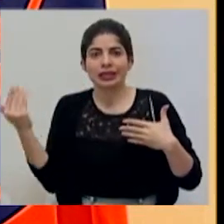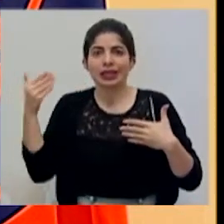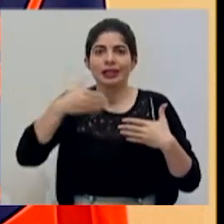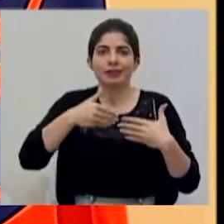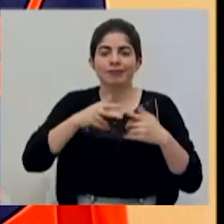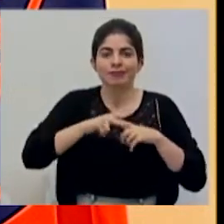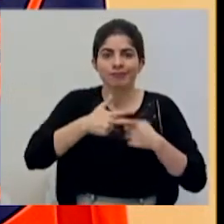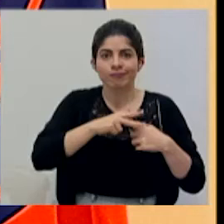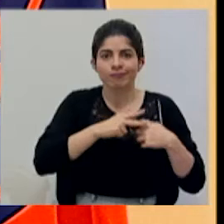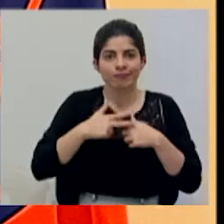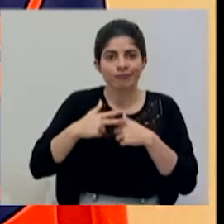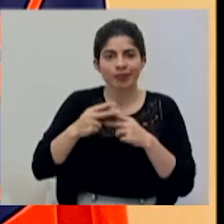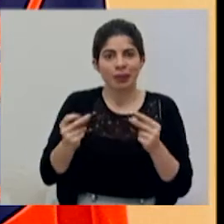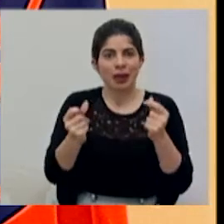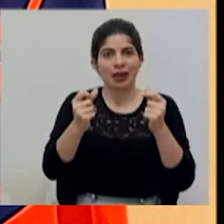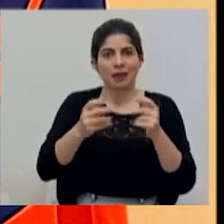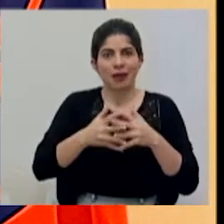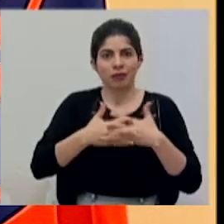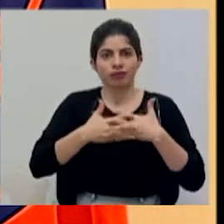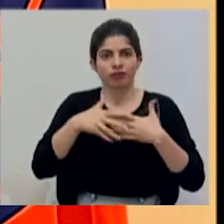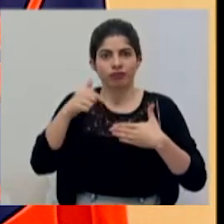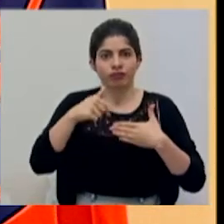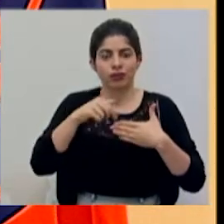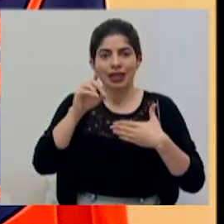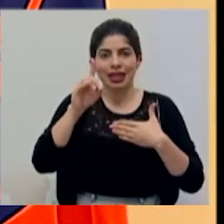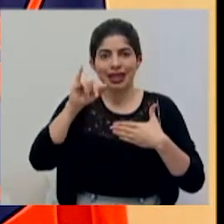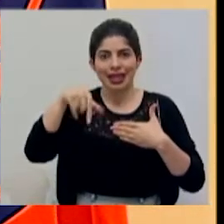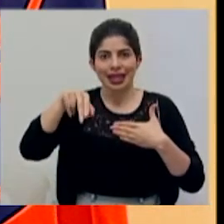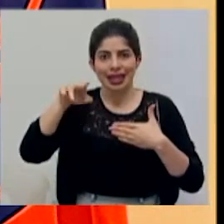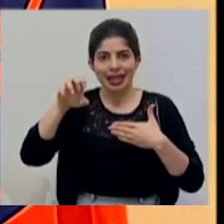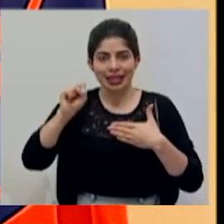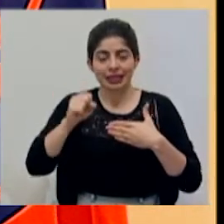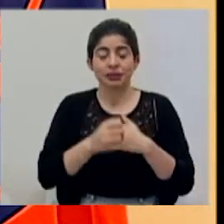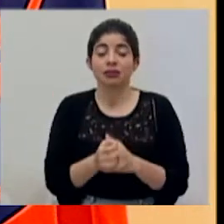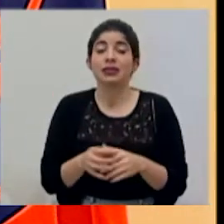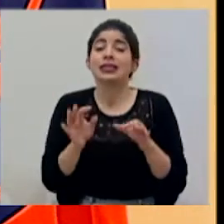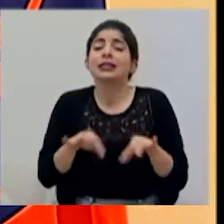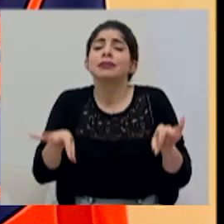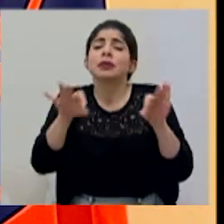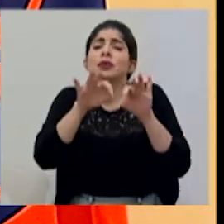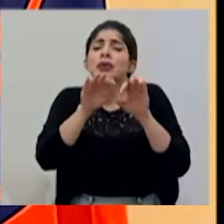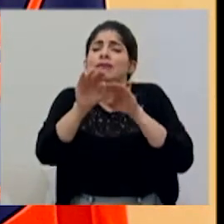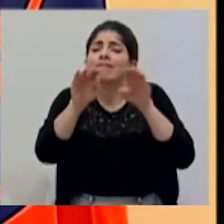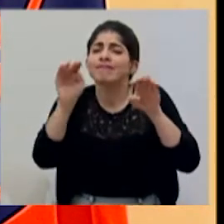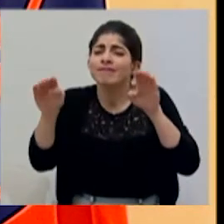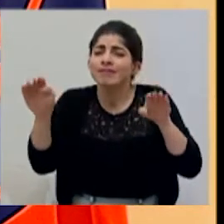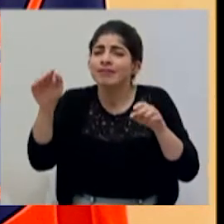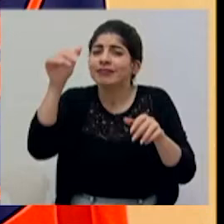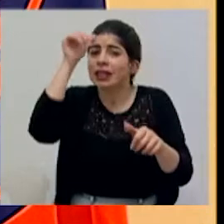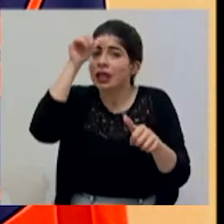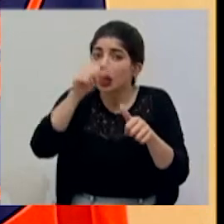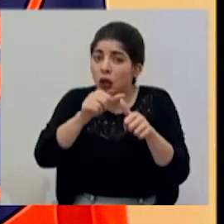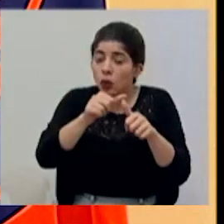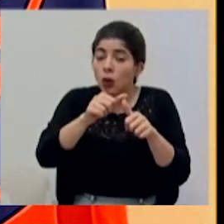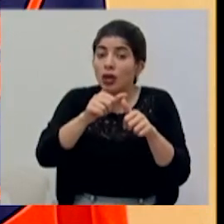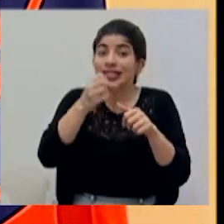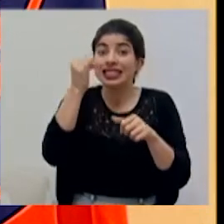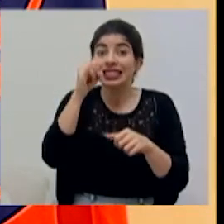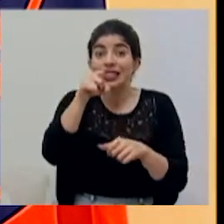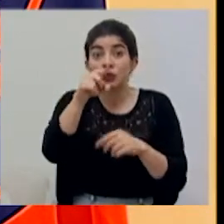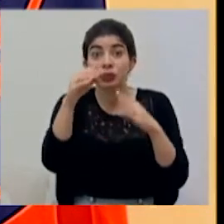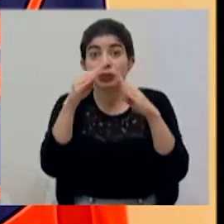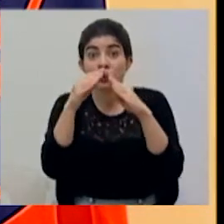forma inmediata. Siempre es importante recordar acá a todas las comunidades que viven cerca de un